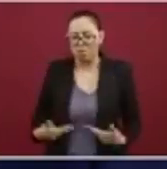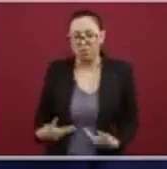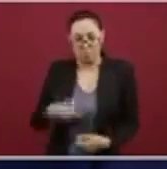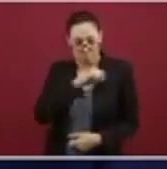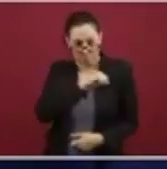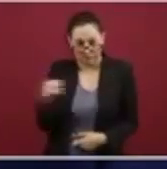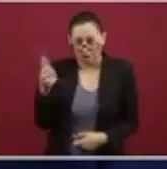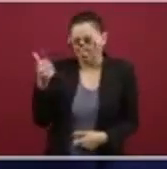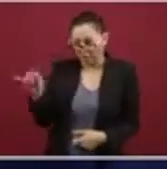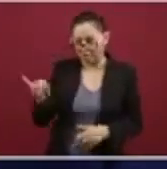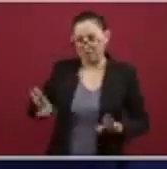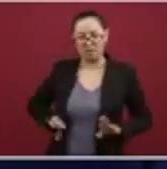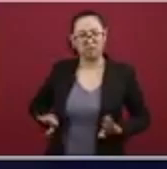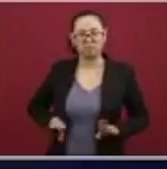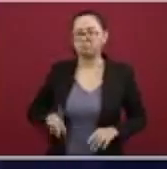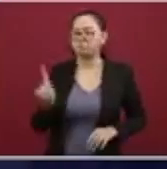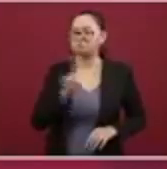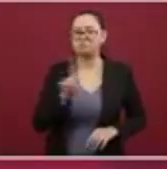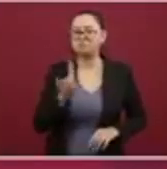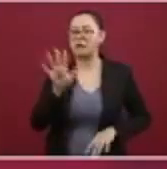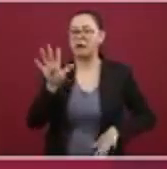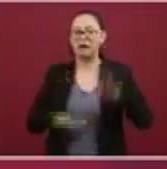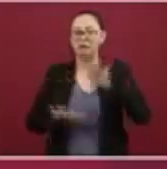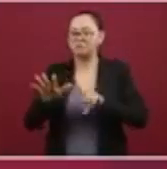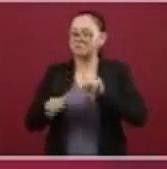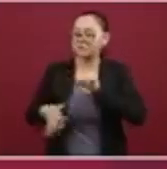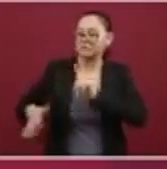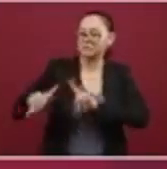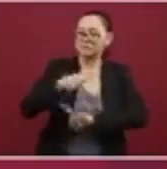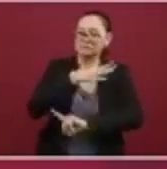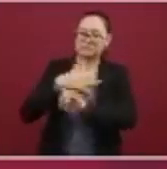circunstancias las que llevan a muchos a tomar el camino